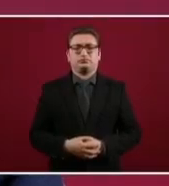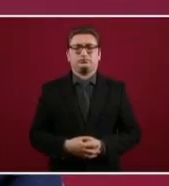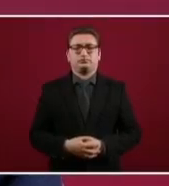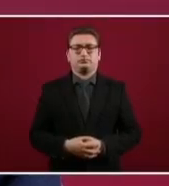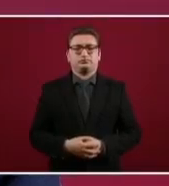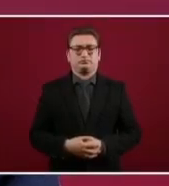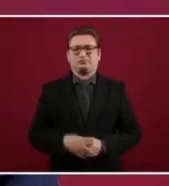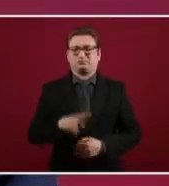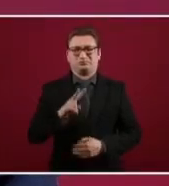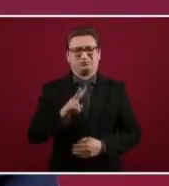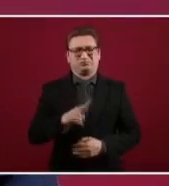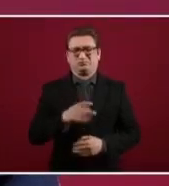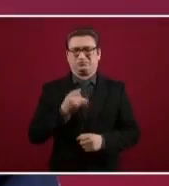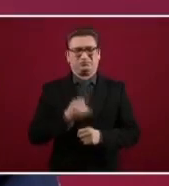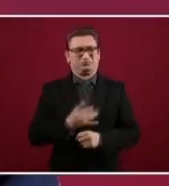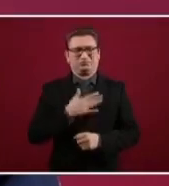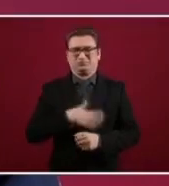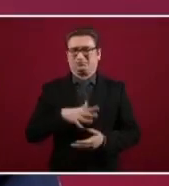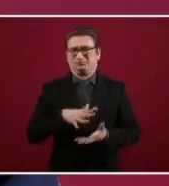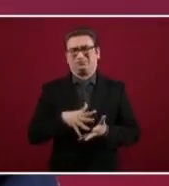una gran injusticia